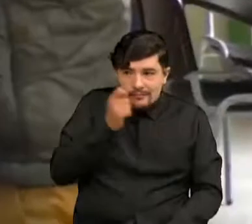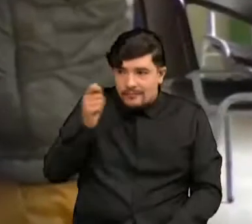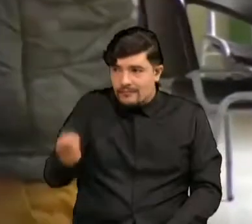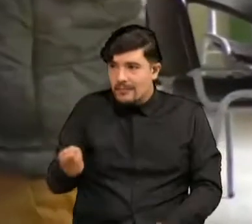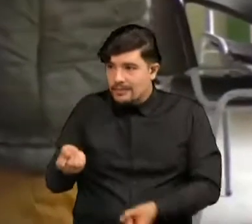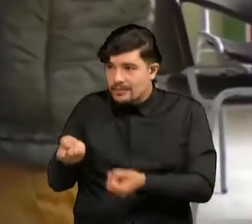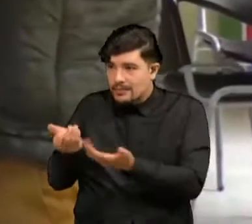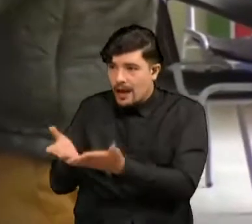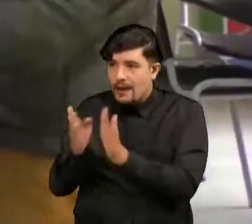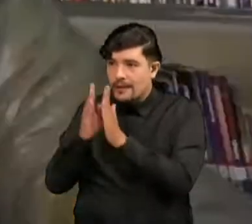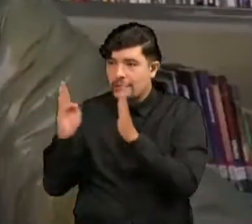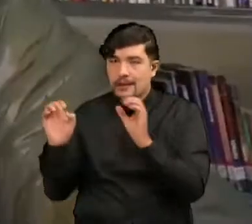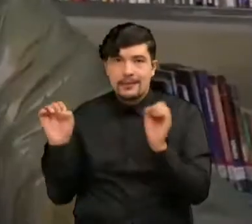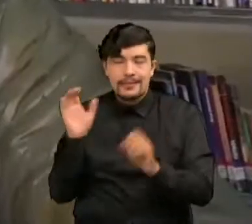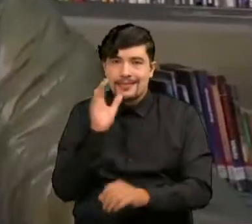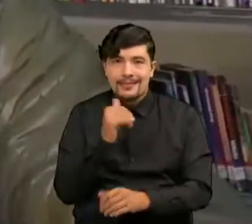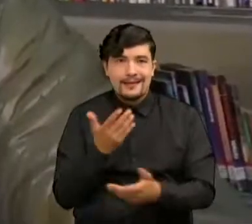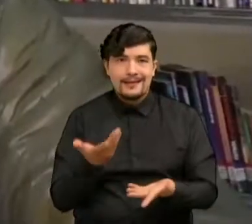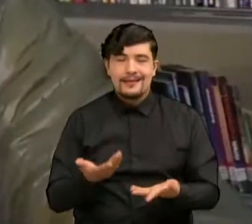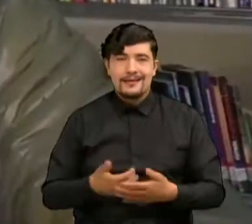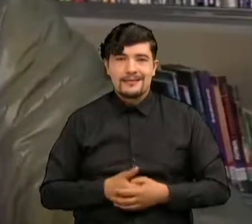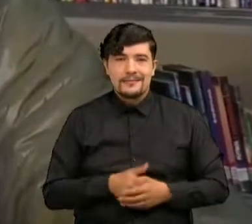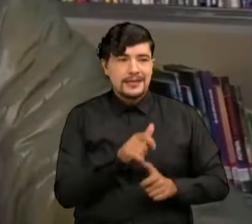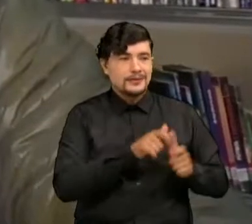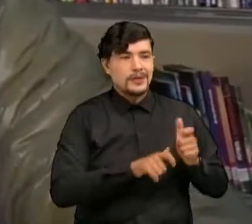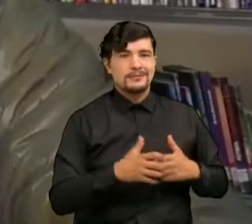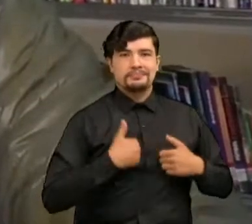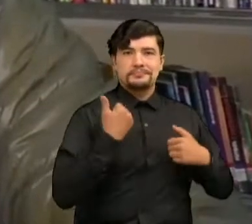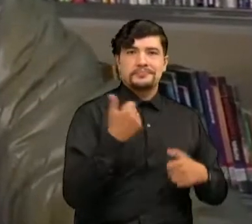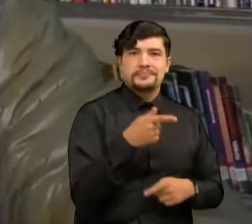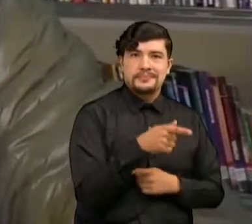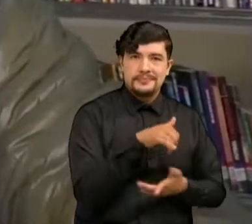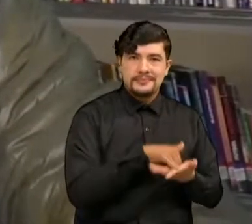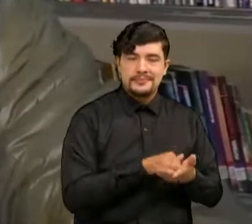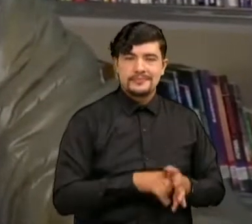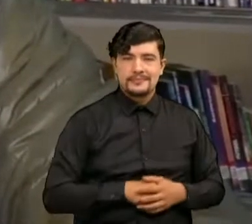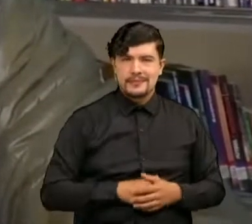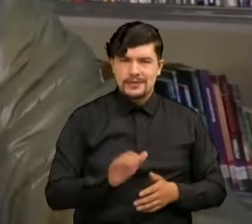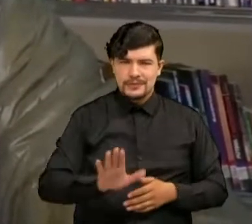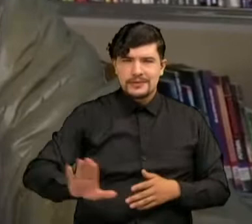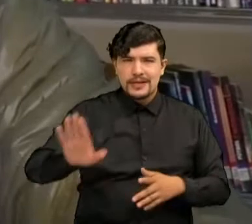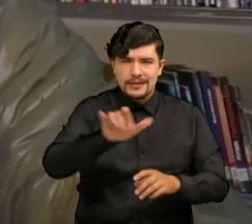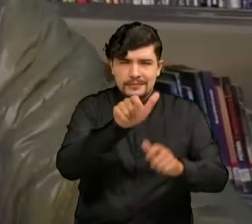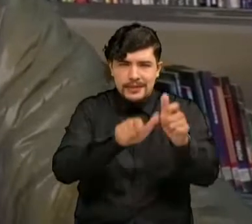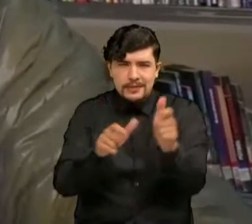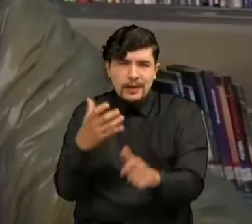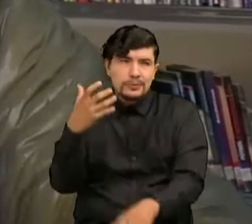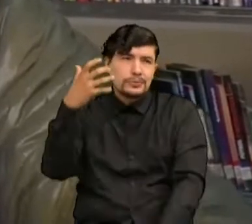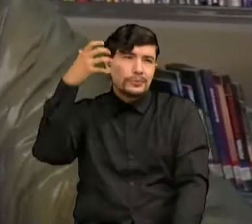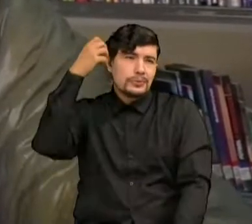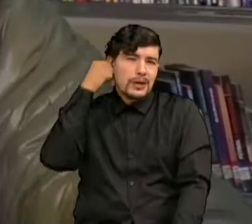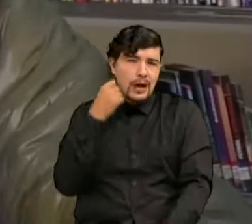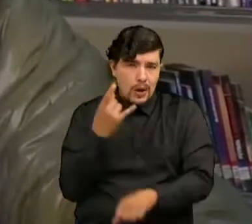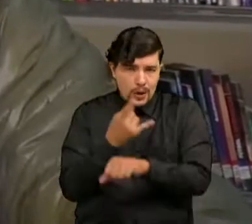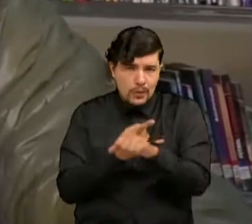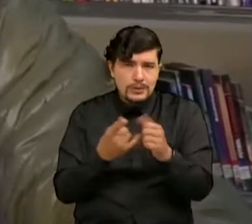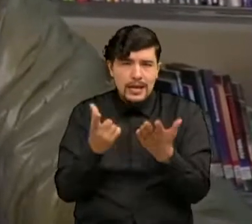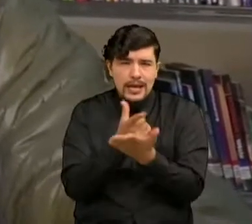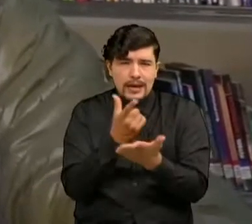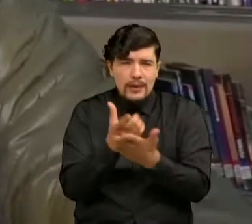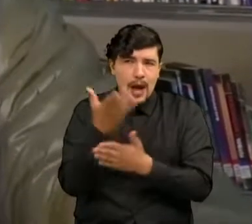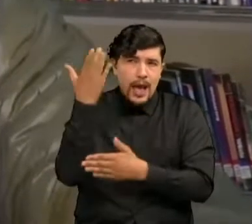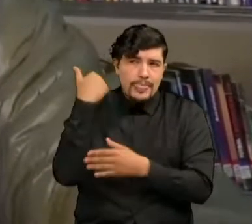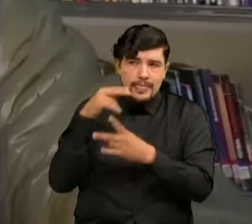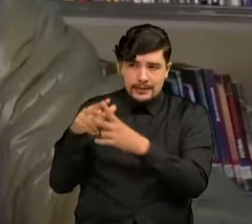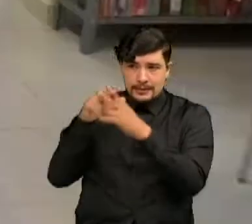biblioteca municipal decirles a nuestros usuarios antiguos que por favor es urgente